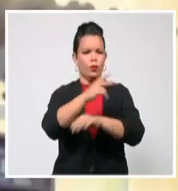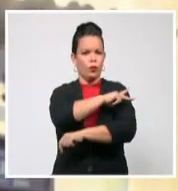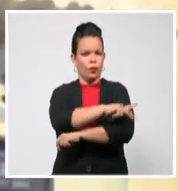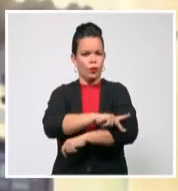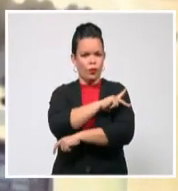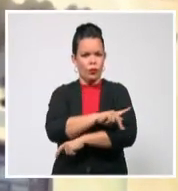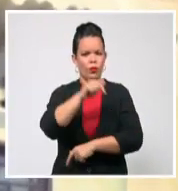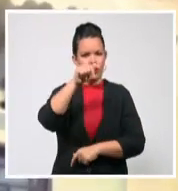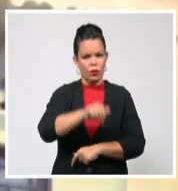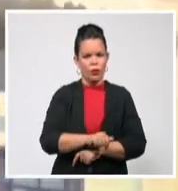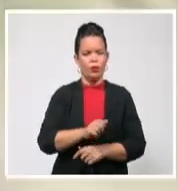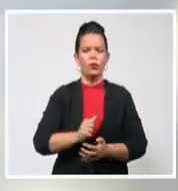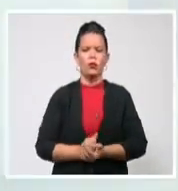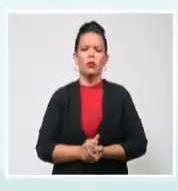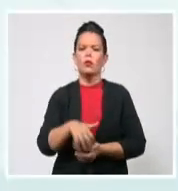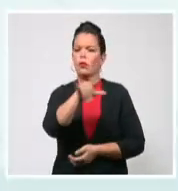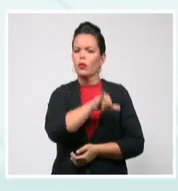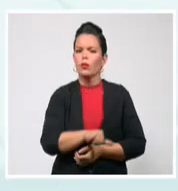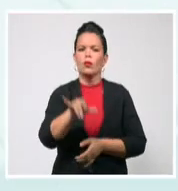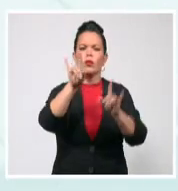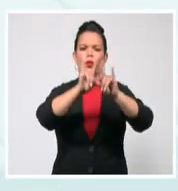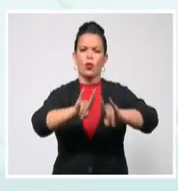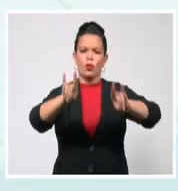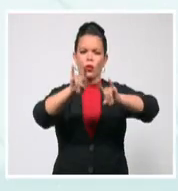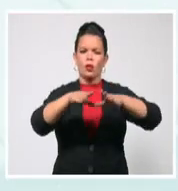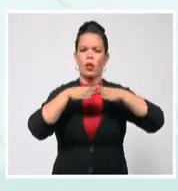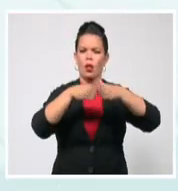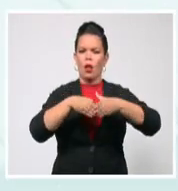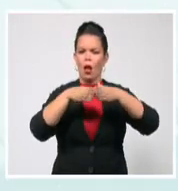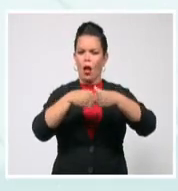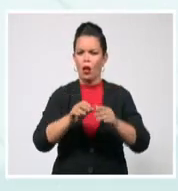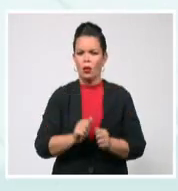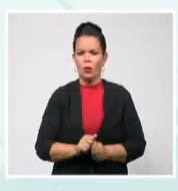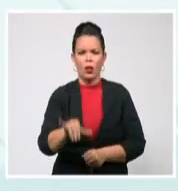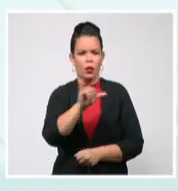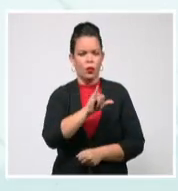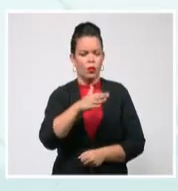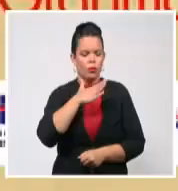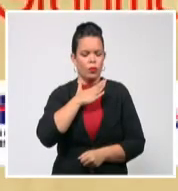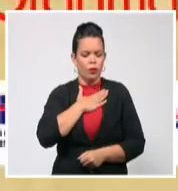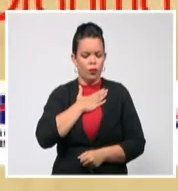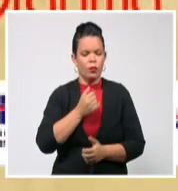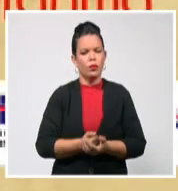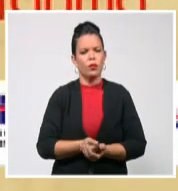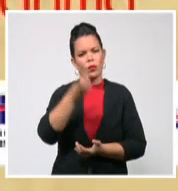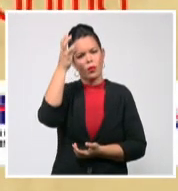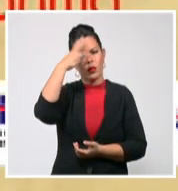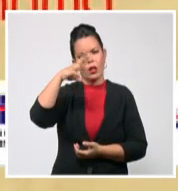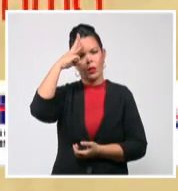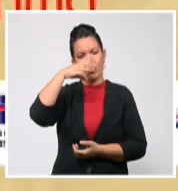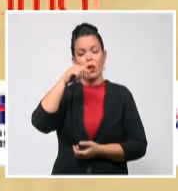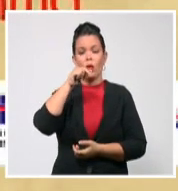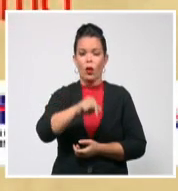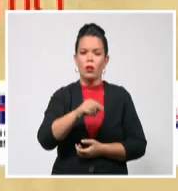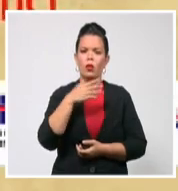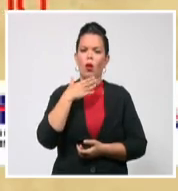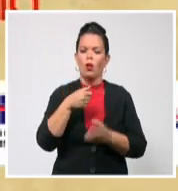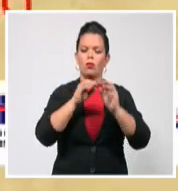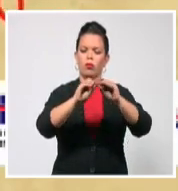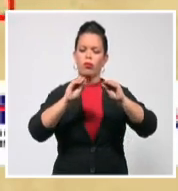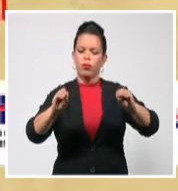suroriental, así como las universidades de Granma, Cotopaxi en Ecuador y la Autónoma Metropolitana de México, la cita llega a la red de redes a través